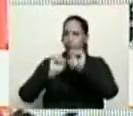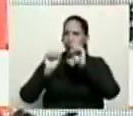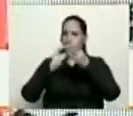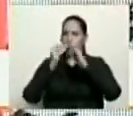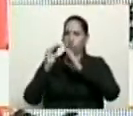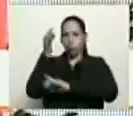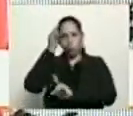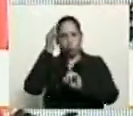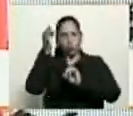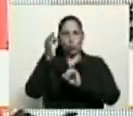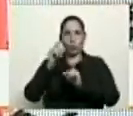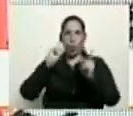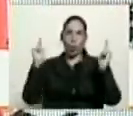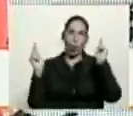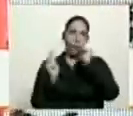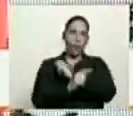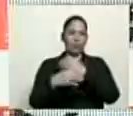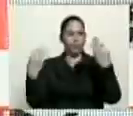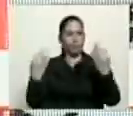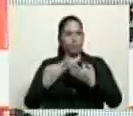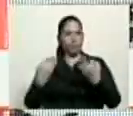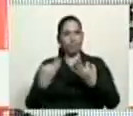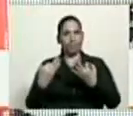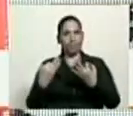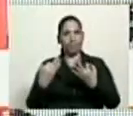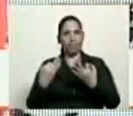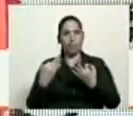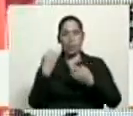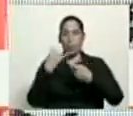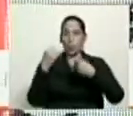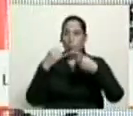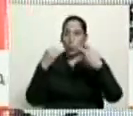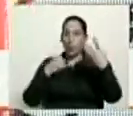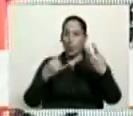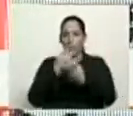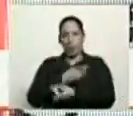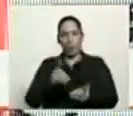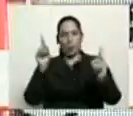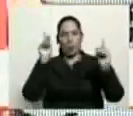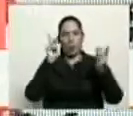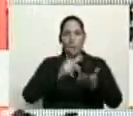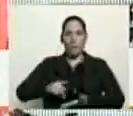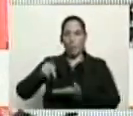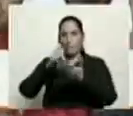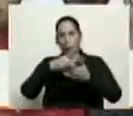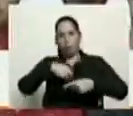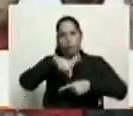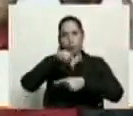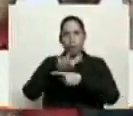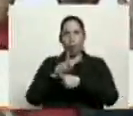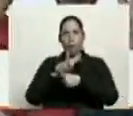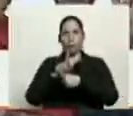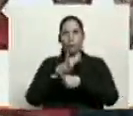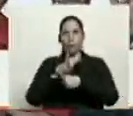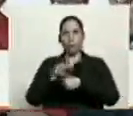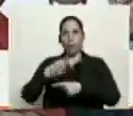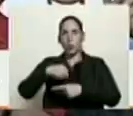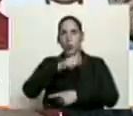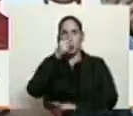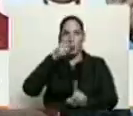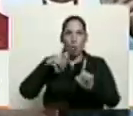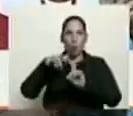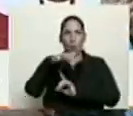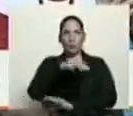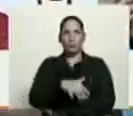las comunas se conviertan verdaderamente en el instrumento de la democracia participativa y protagónica de nuestro pueblo.